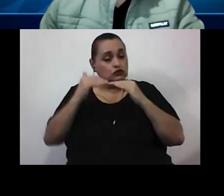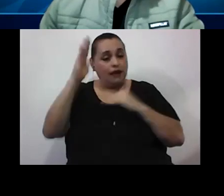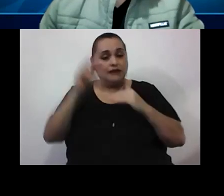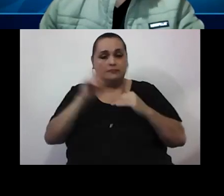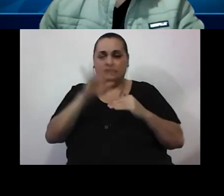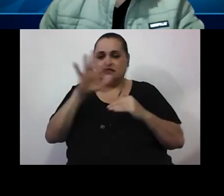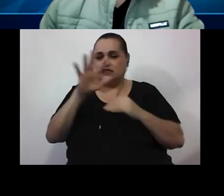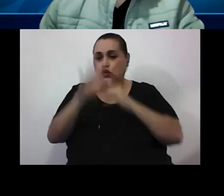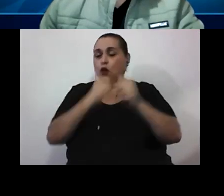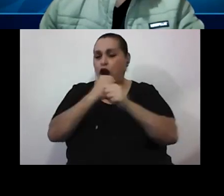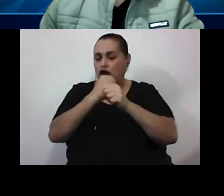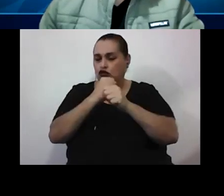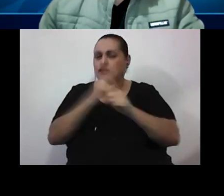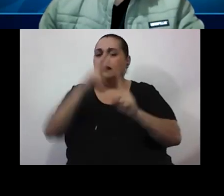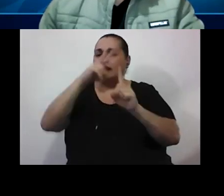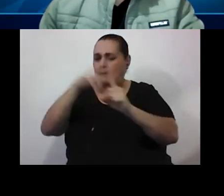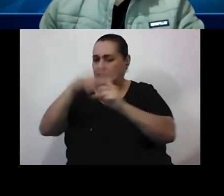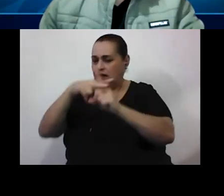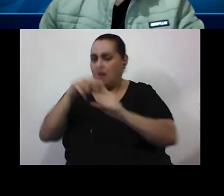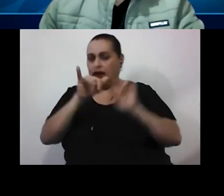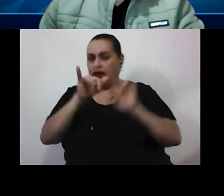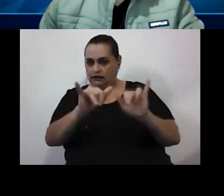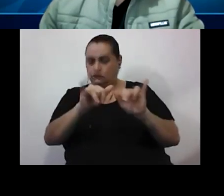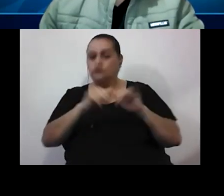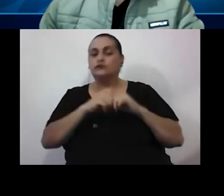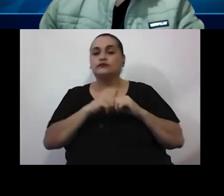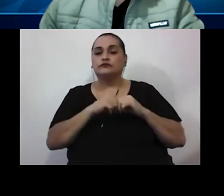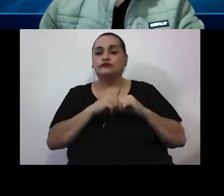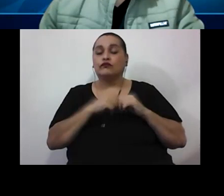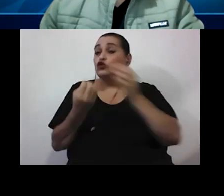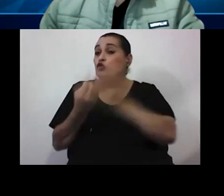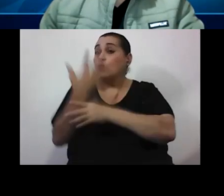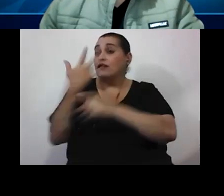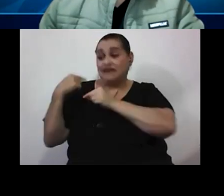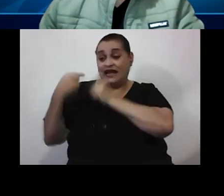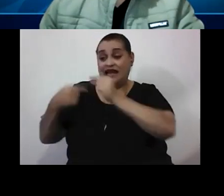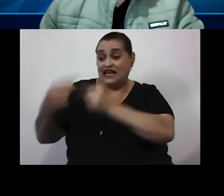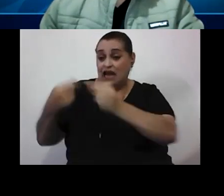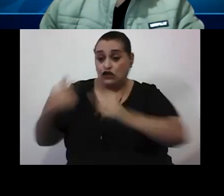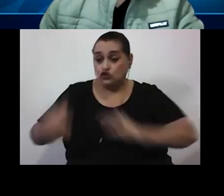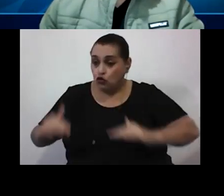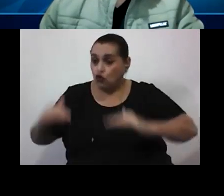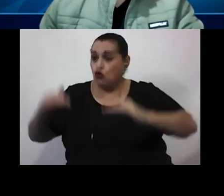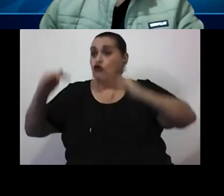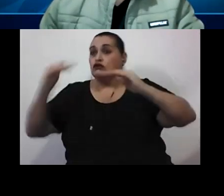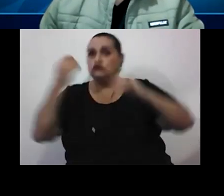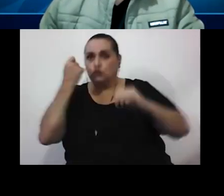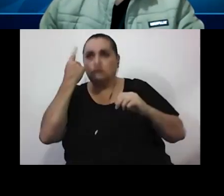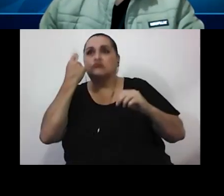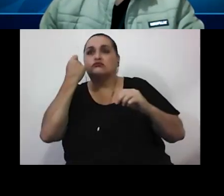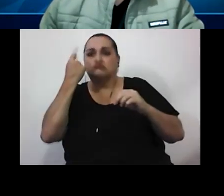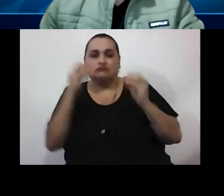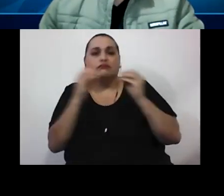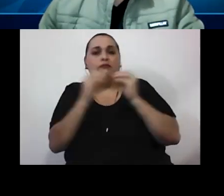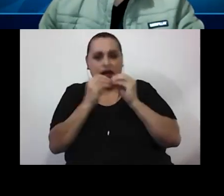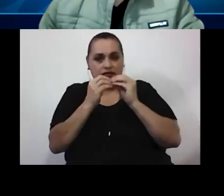de estar implementando esto. Las nuevas generaciones cada vez más lo van entendiendo.